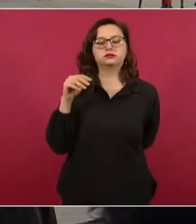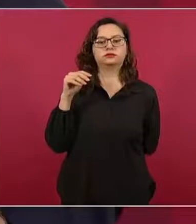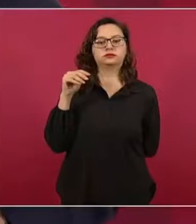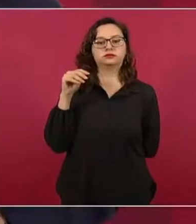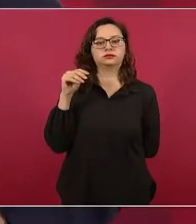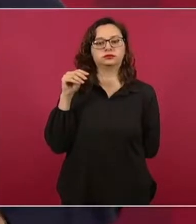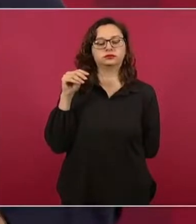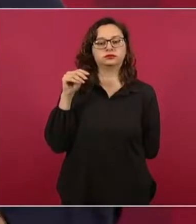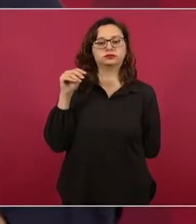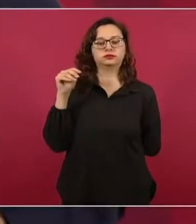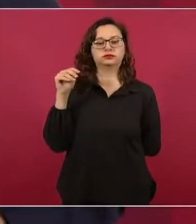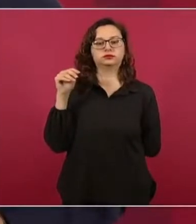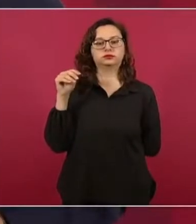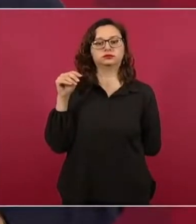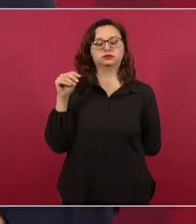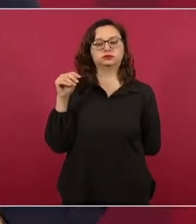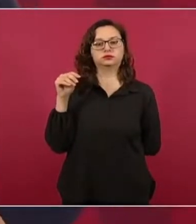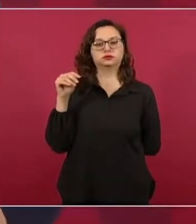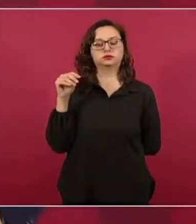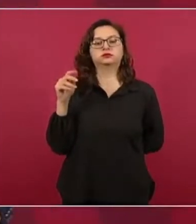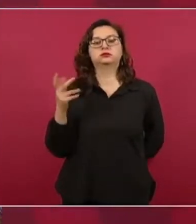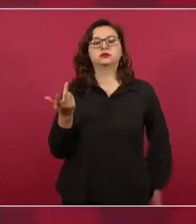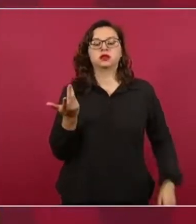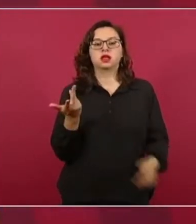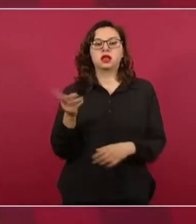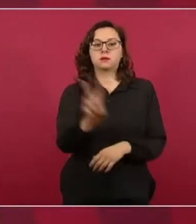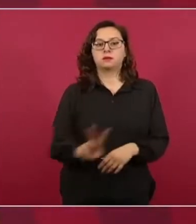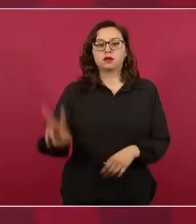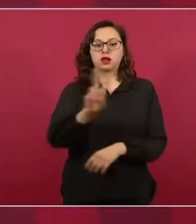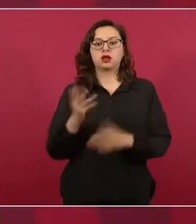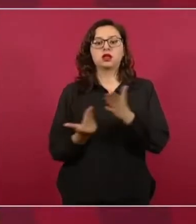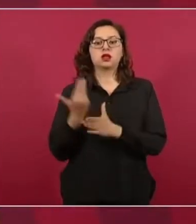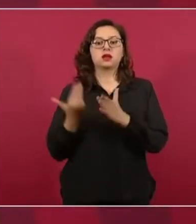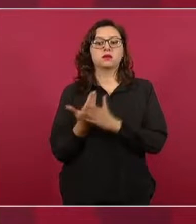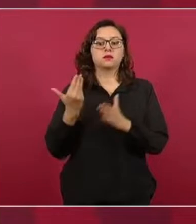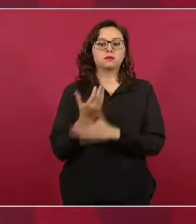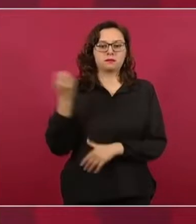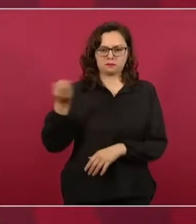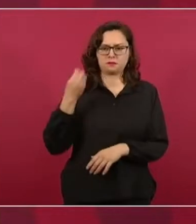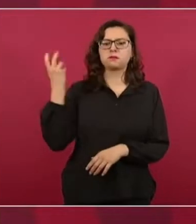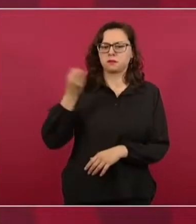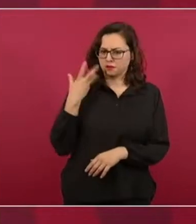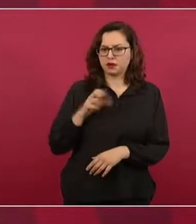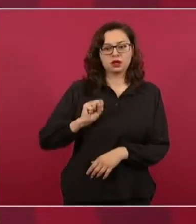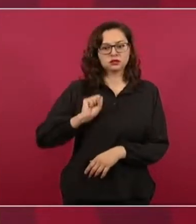Va a haber mañanera. Sí, el viernes vamos a hacer la reunión de seguridad